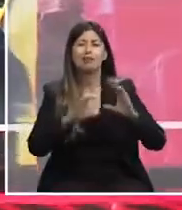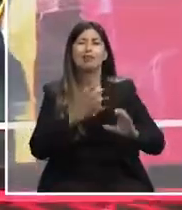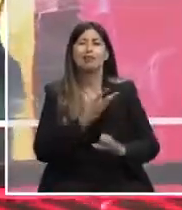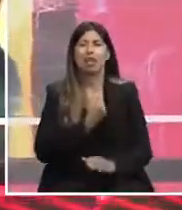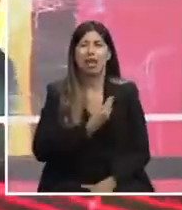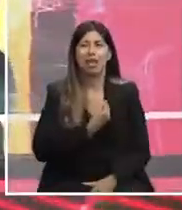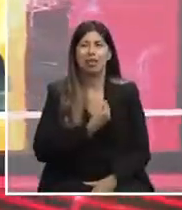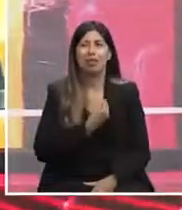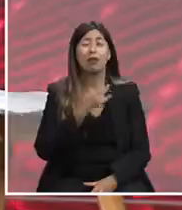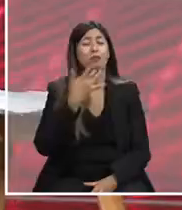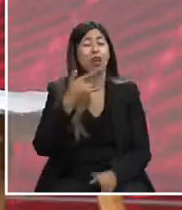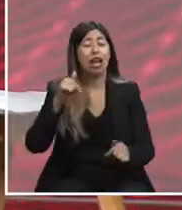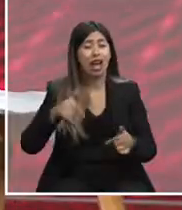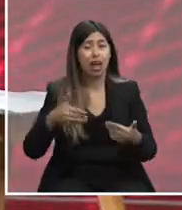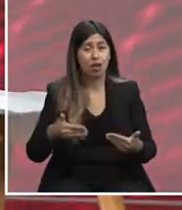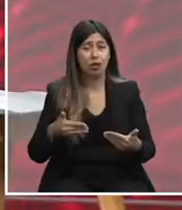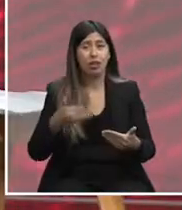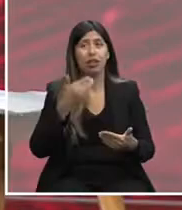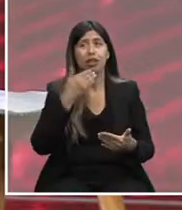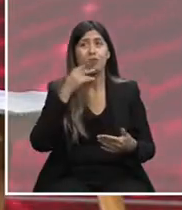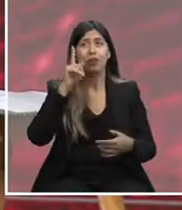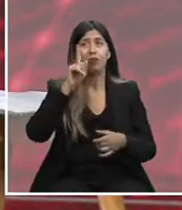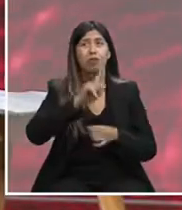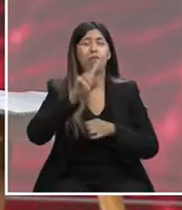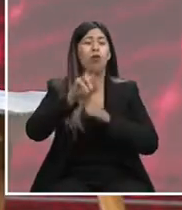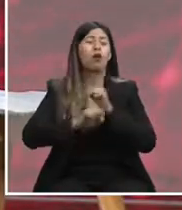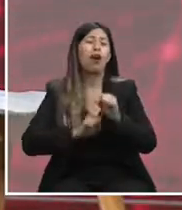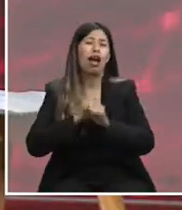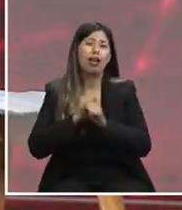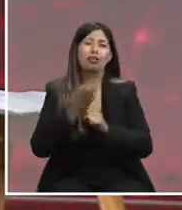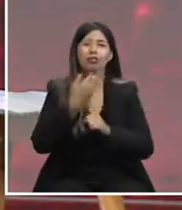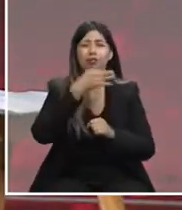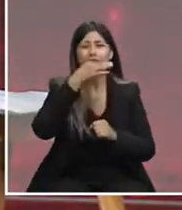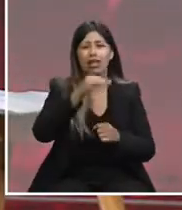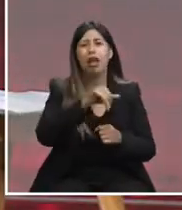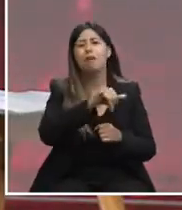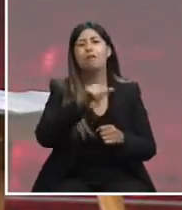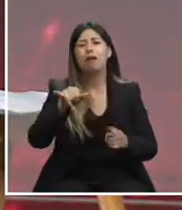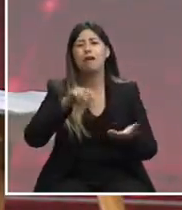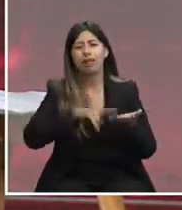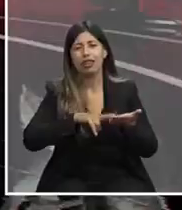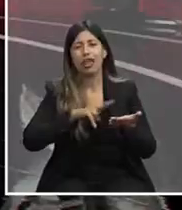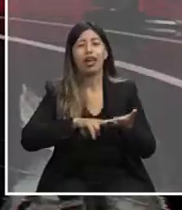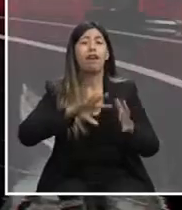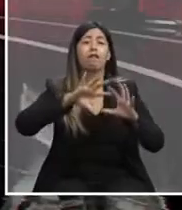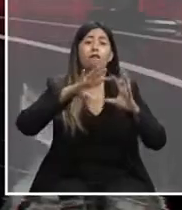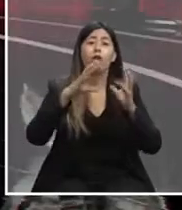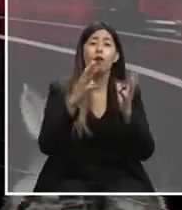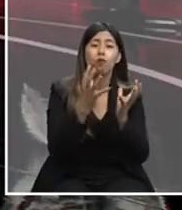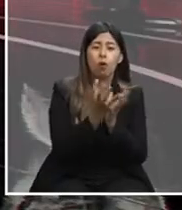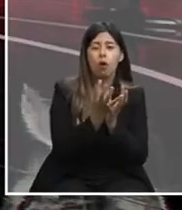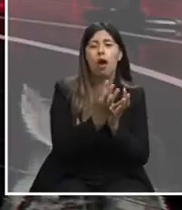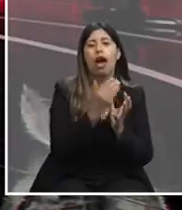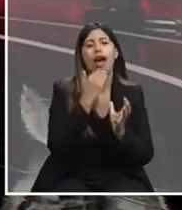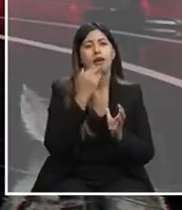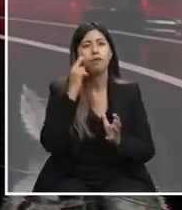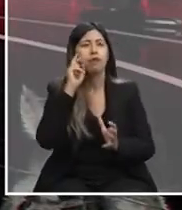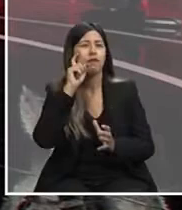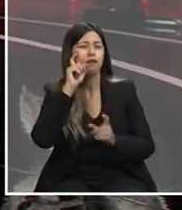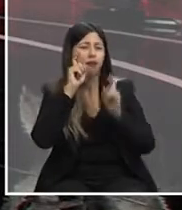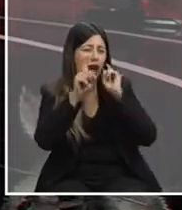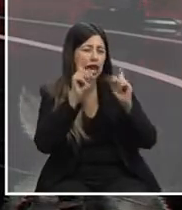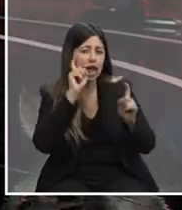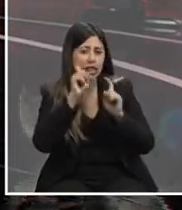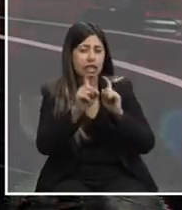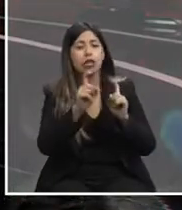que hasta ahora, y sobre todo durante los últimos años, que hemos hablado de posverdad, que hemos hablado de burbujas, que hemos hablado de fanatismos, que hemos visto lo que ha pasado en el